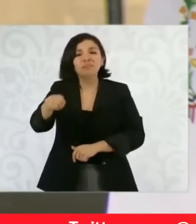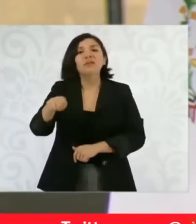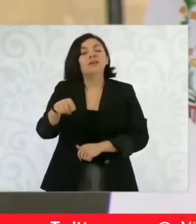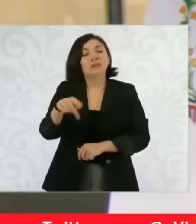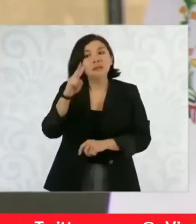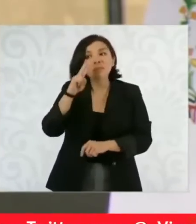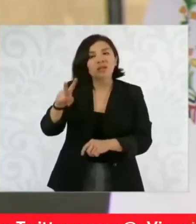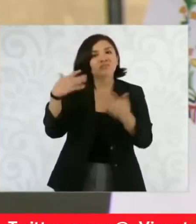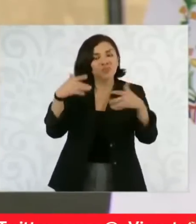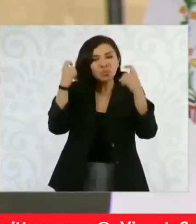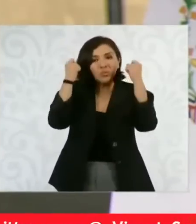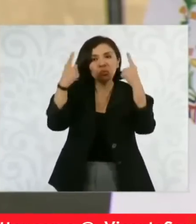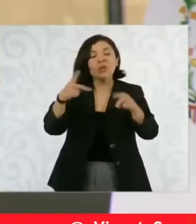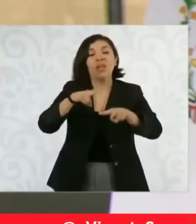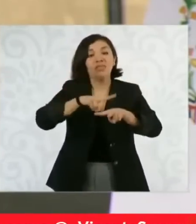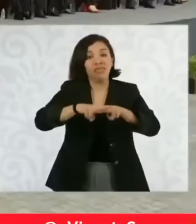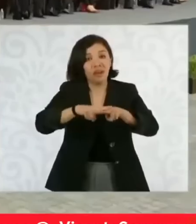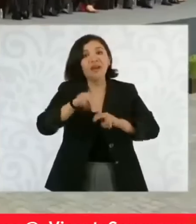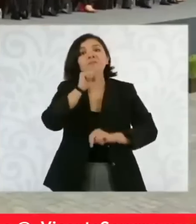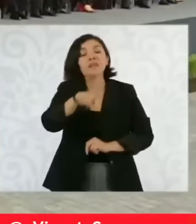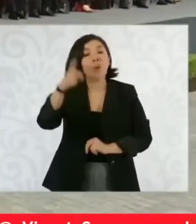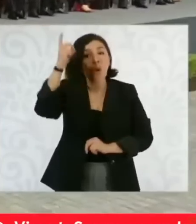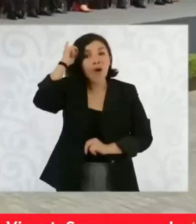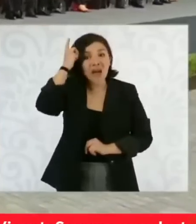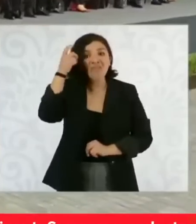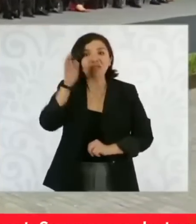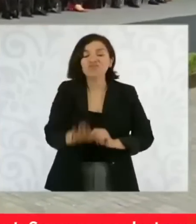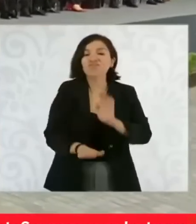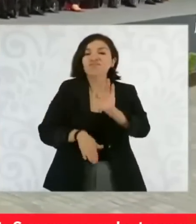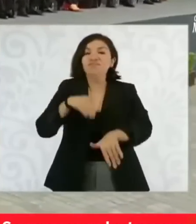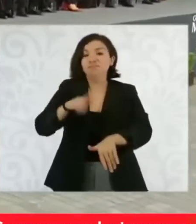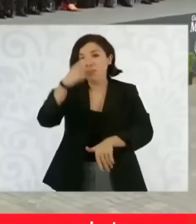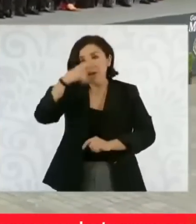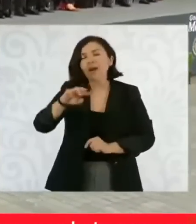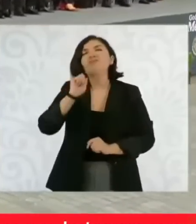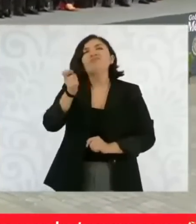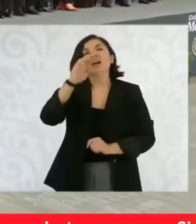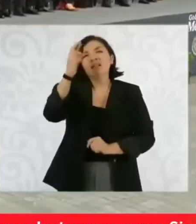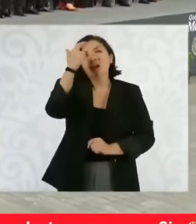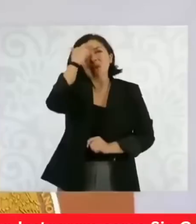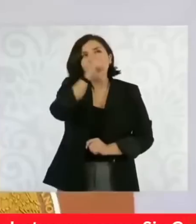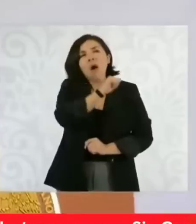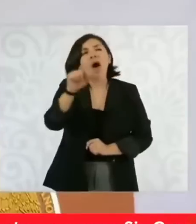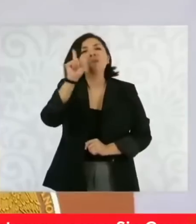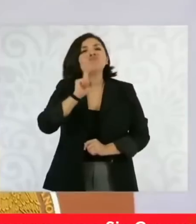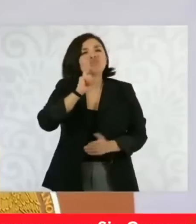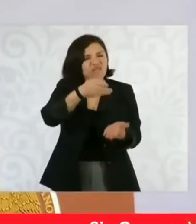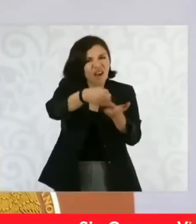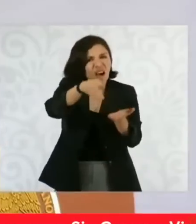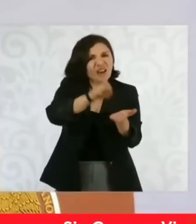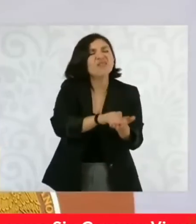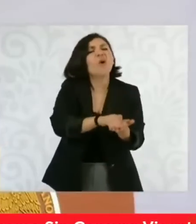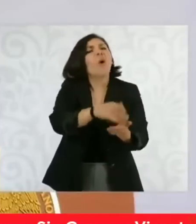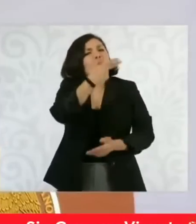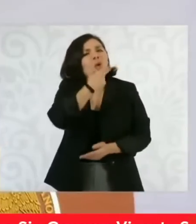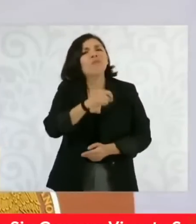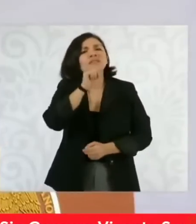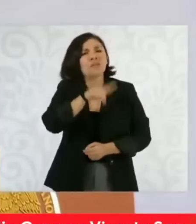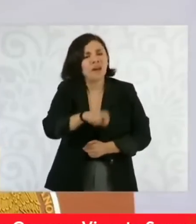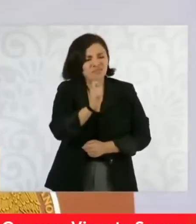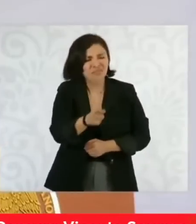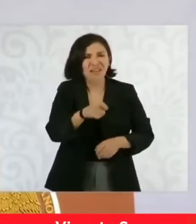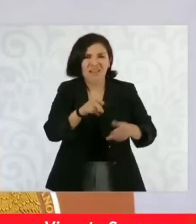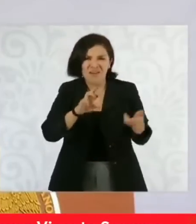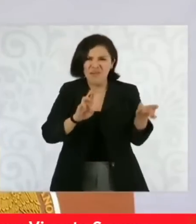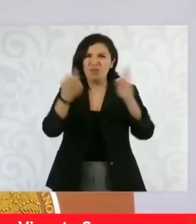resaltando al caballo y al ferrocarril, para recordar a las valientes mujeres y hombres revolucionarios y a